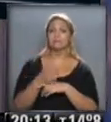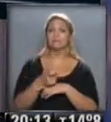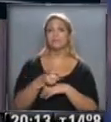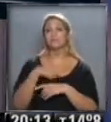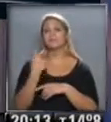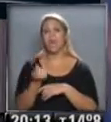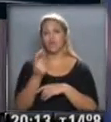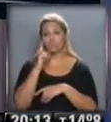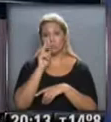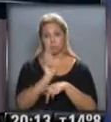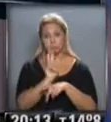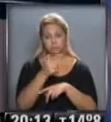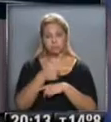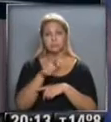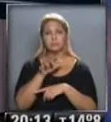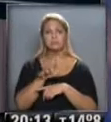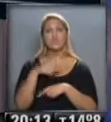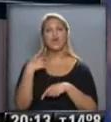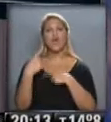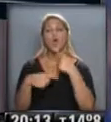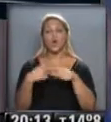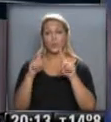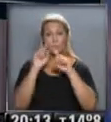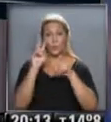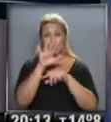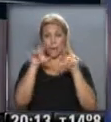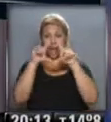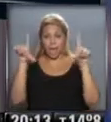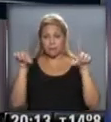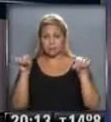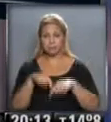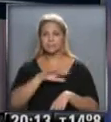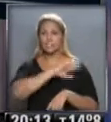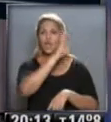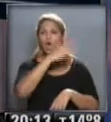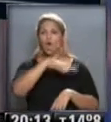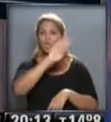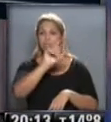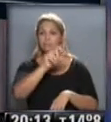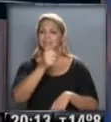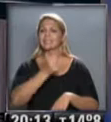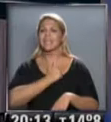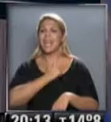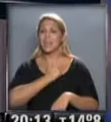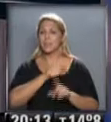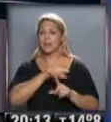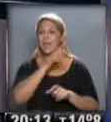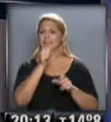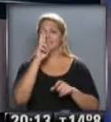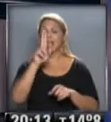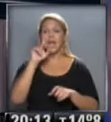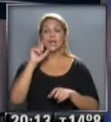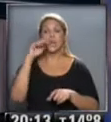Y hay otro aviso de alerta, en este caso continúa vigente un aviso de alerta para toda la zona cordillerana que va desde Catamarca hasta Río Negro.